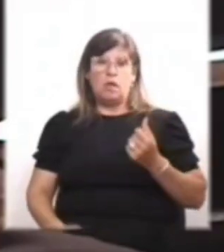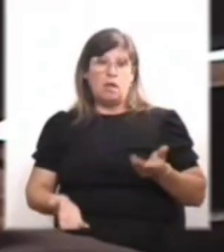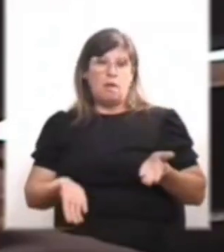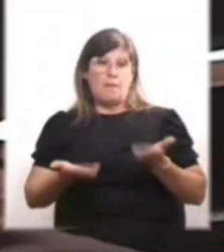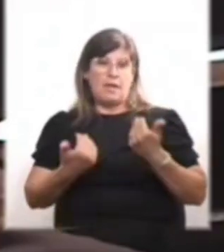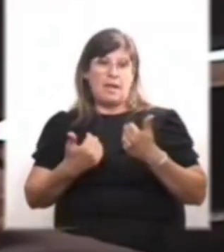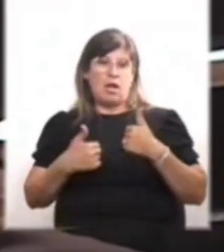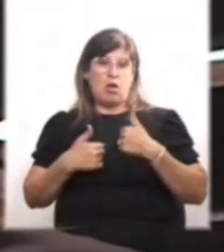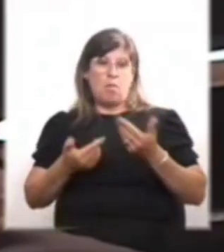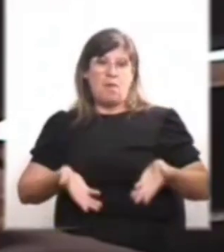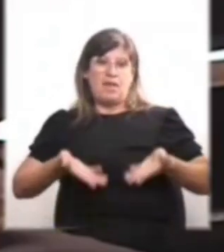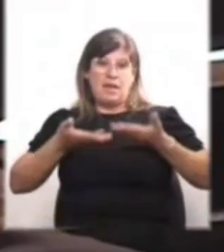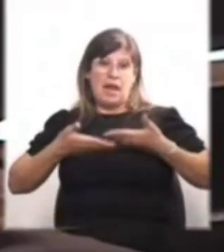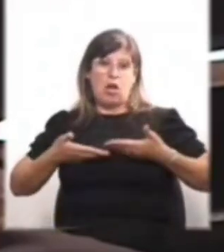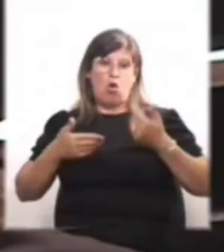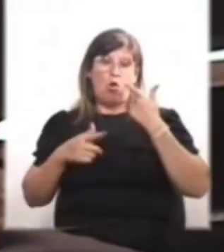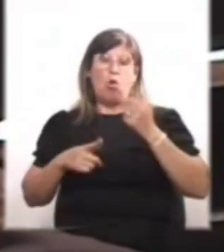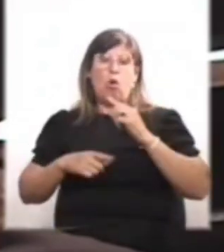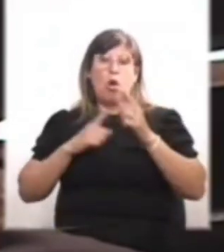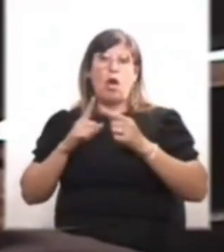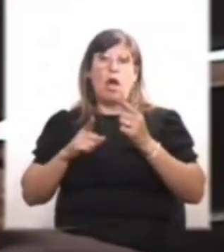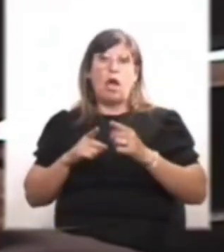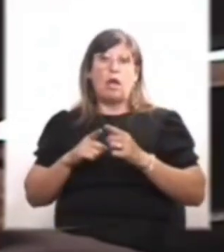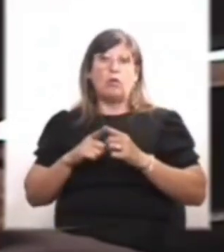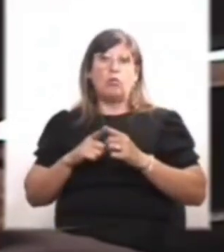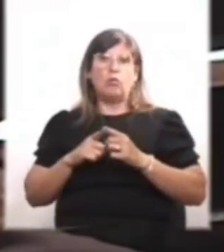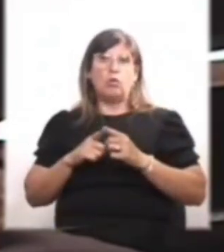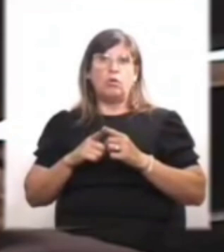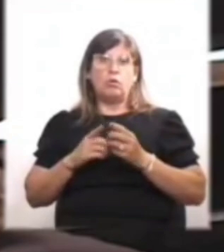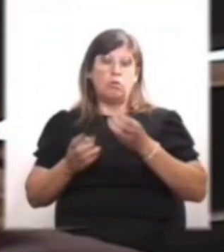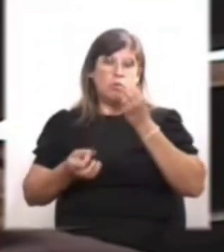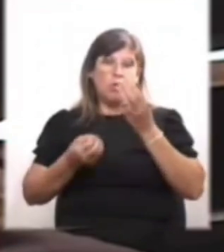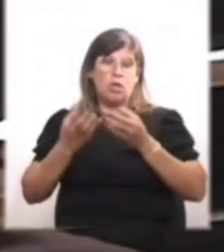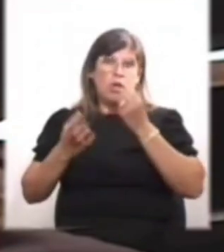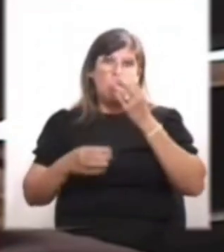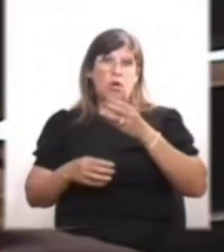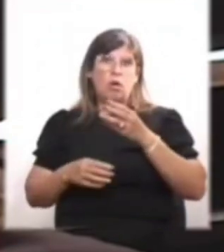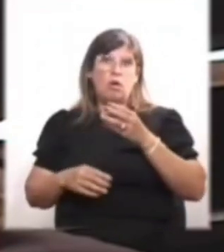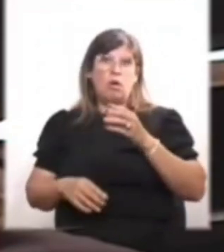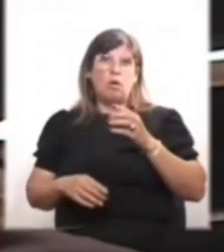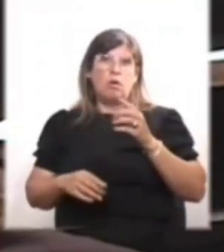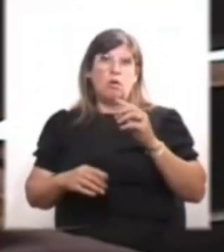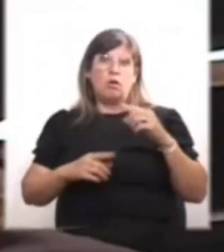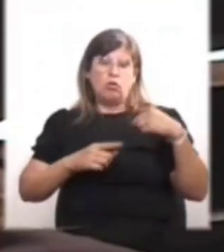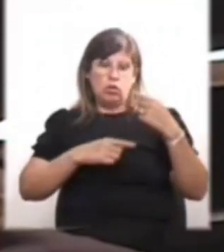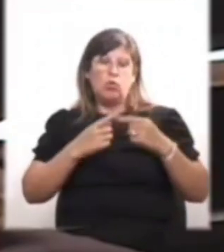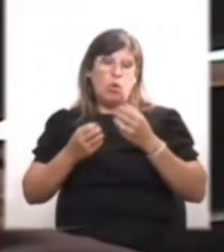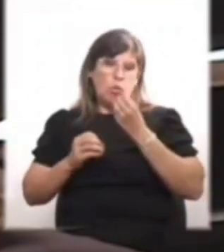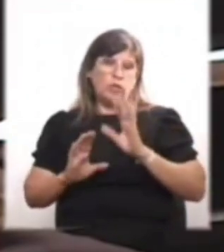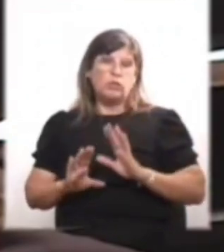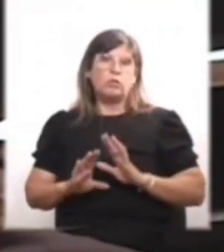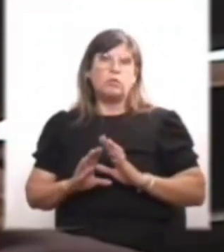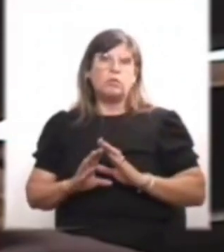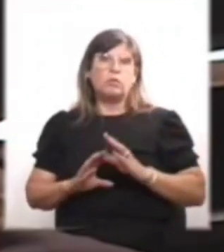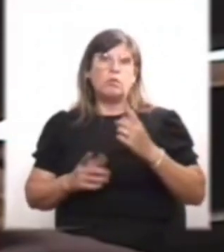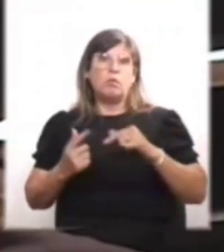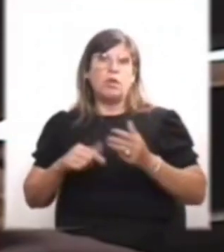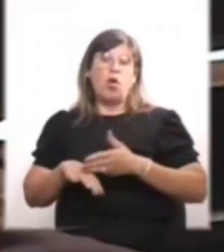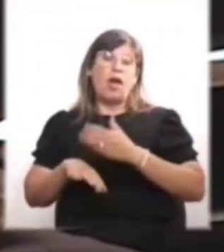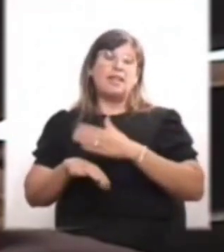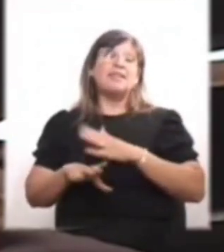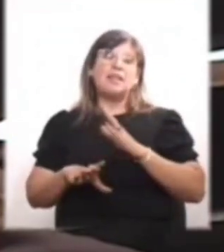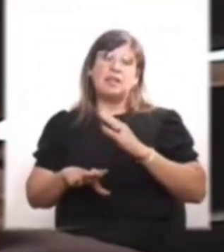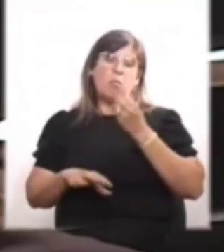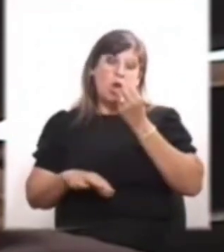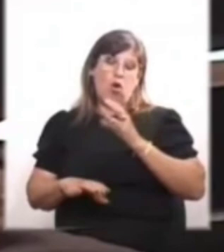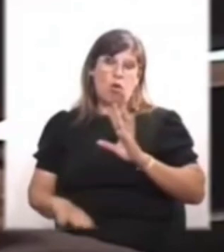regaló algunos libros que siguen siendo buenos, pero antes eran muy buenos, digamos,